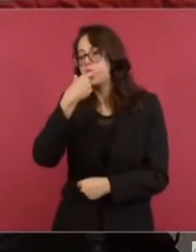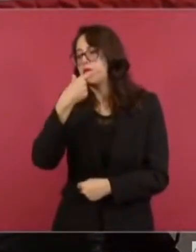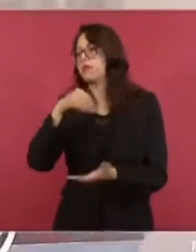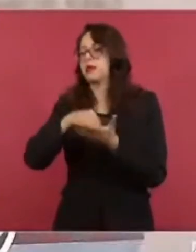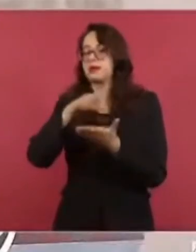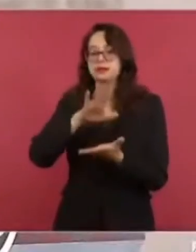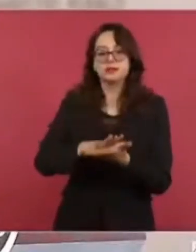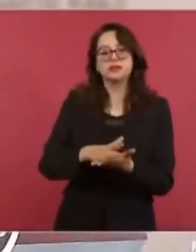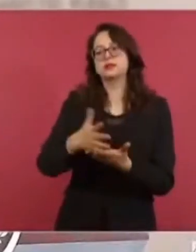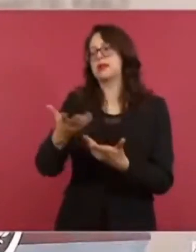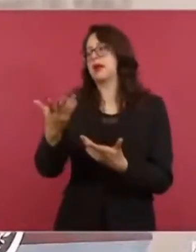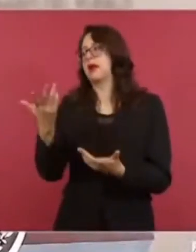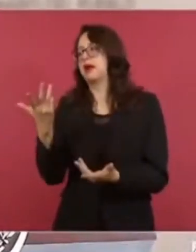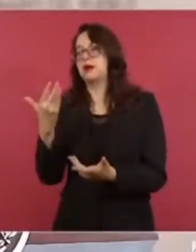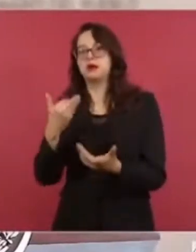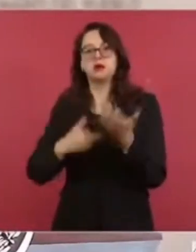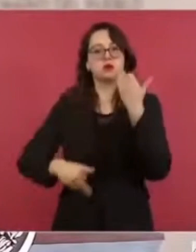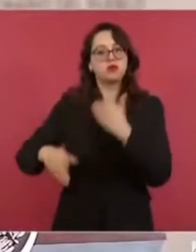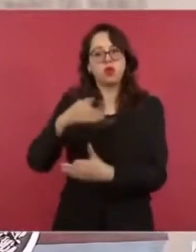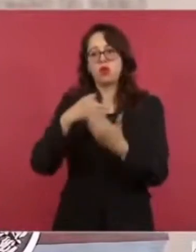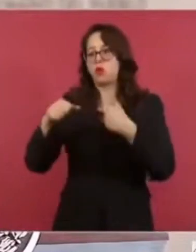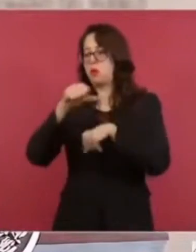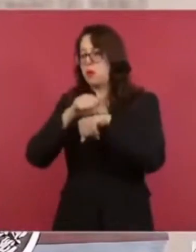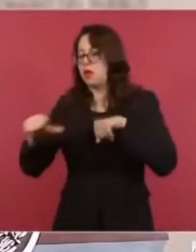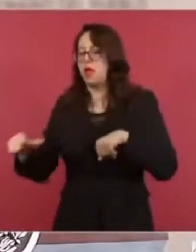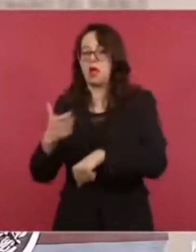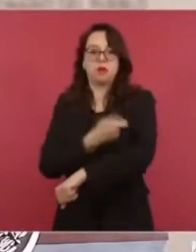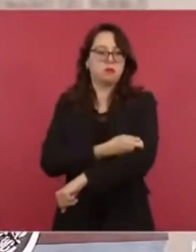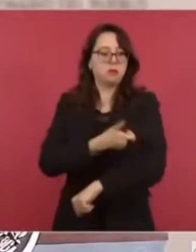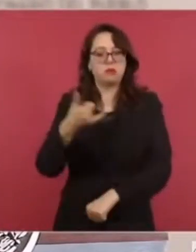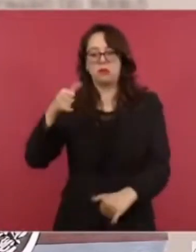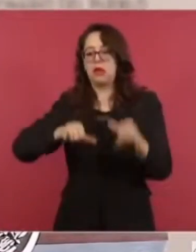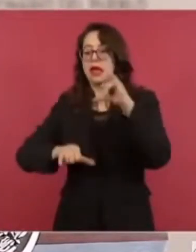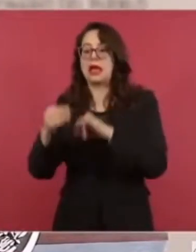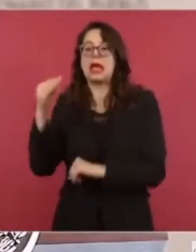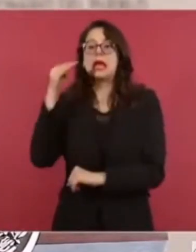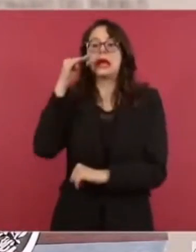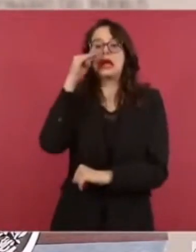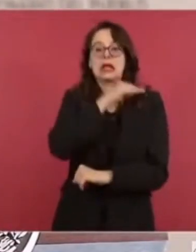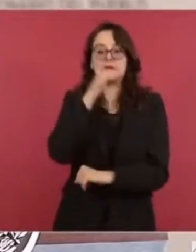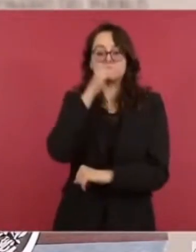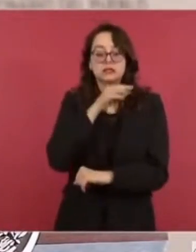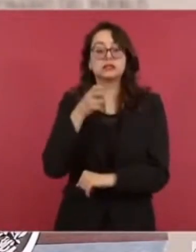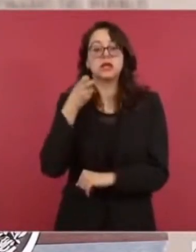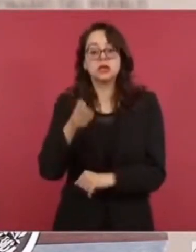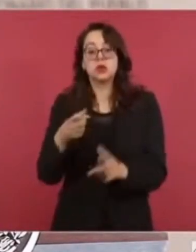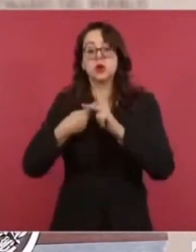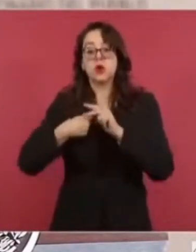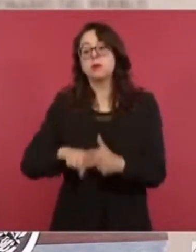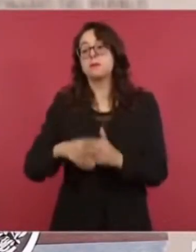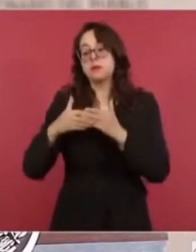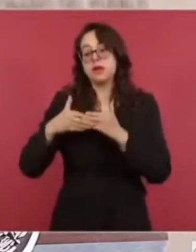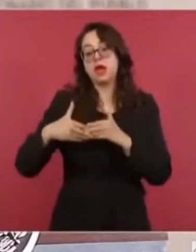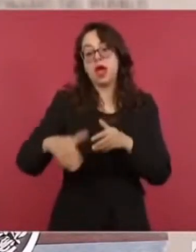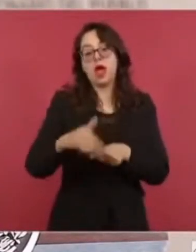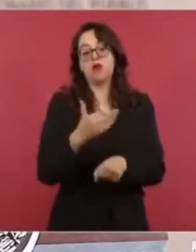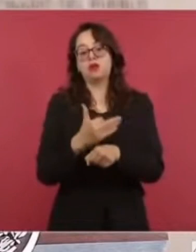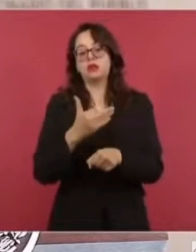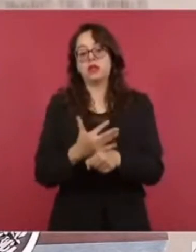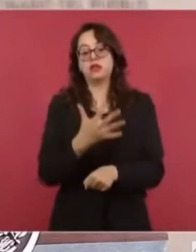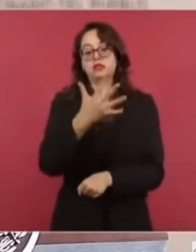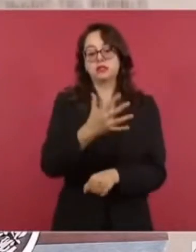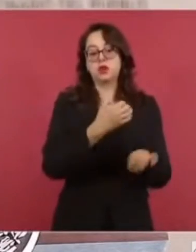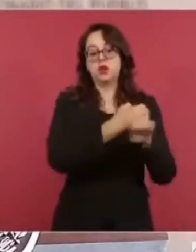consultas, intervenciones quirúrgicas. Y con este proceso que inicia de preregistro, vamos a continuar para